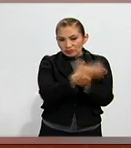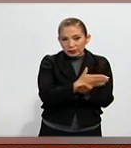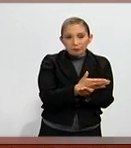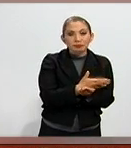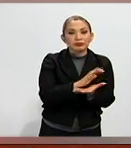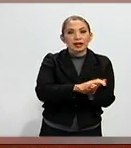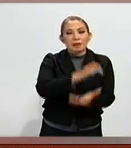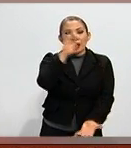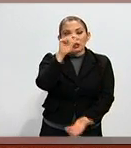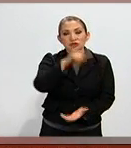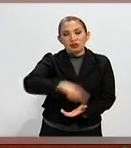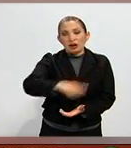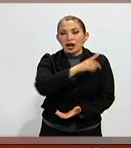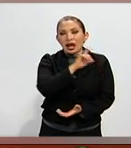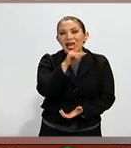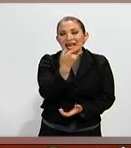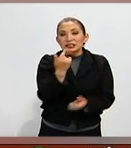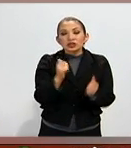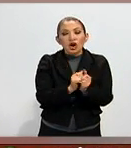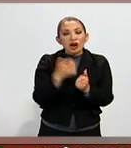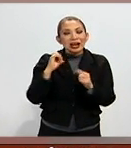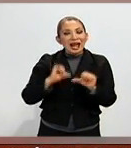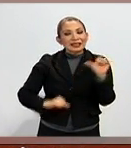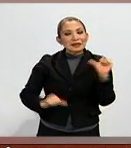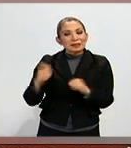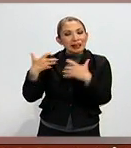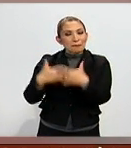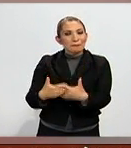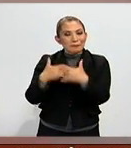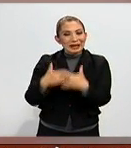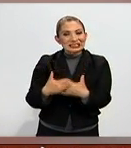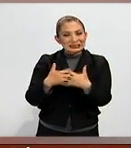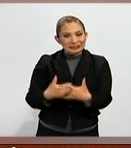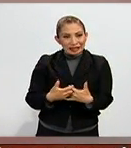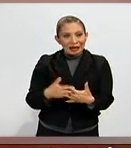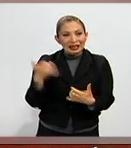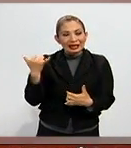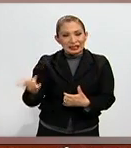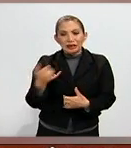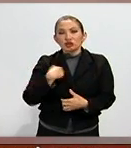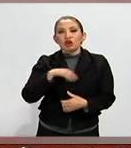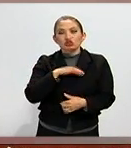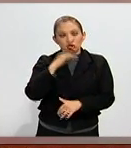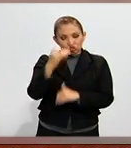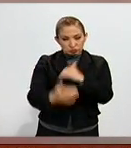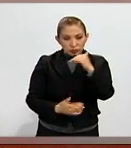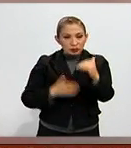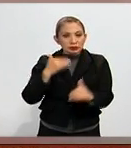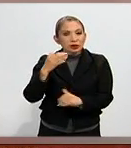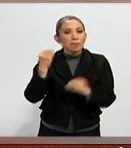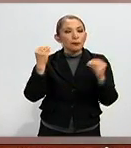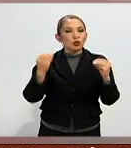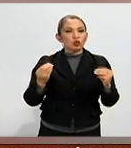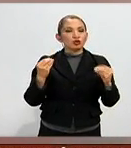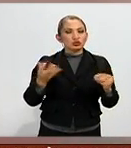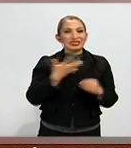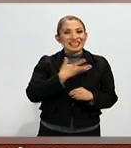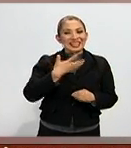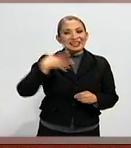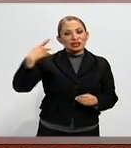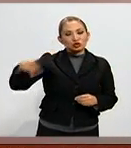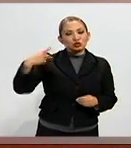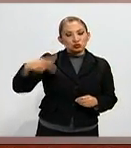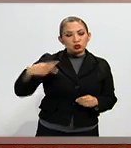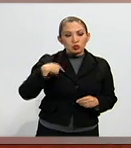La mayoría de ellos tienen que ver con actividades empresariales. Y estamos en el proceso, incluso muchos de ellos que tienen